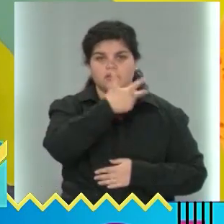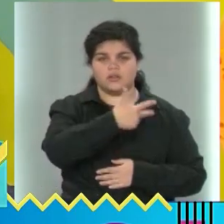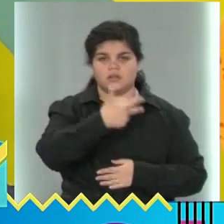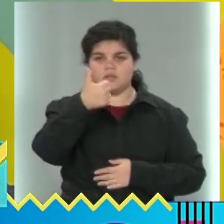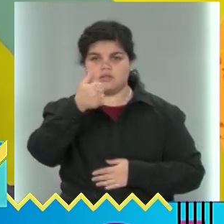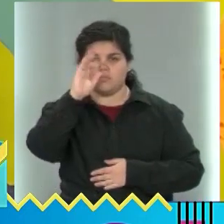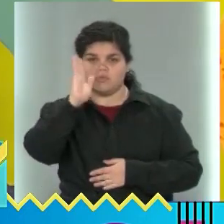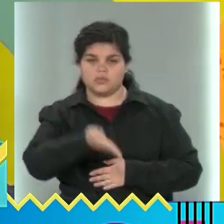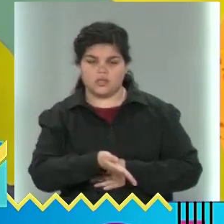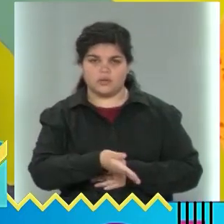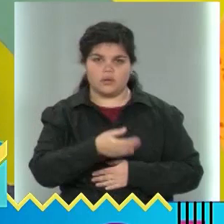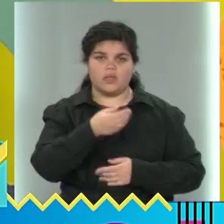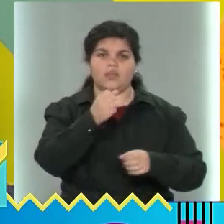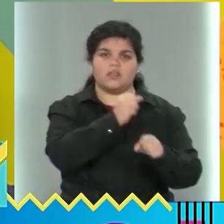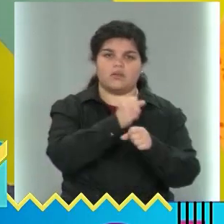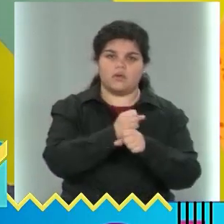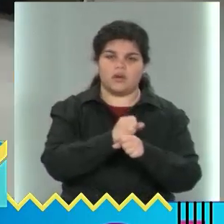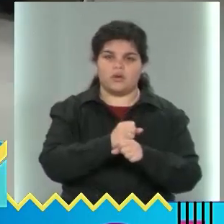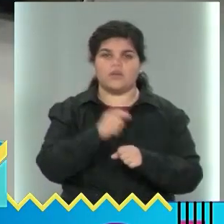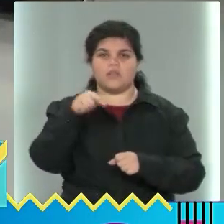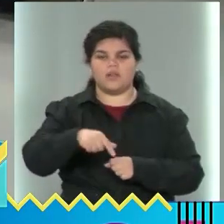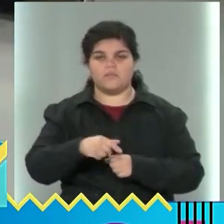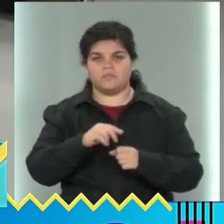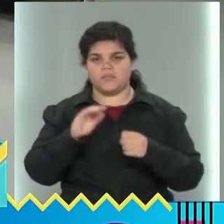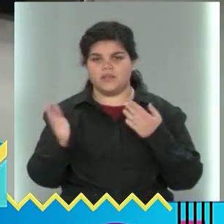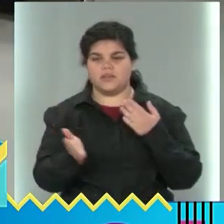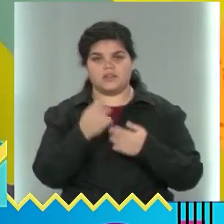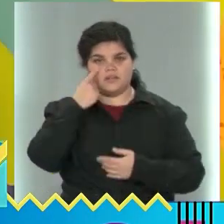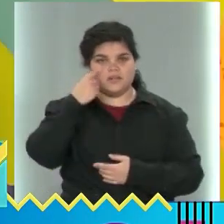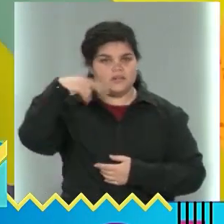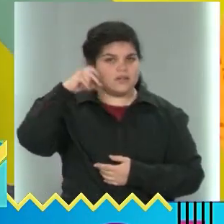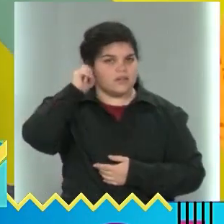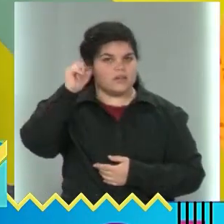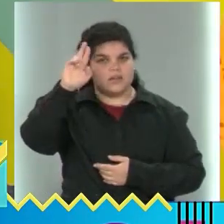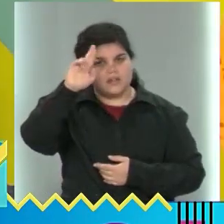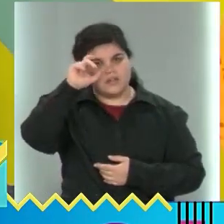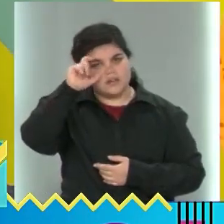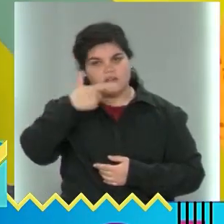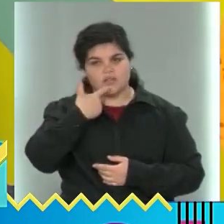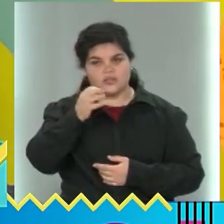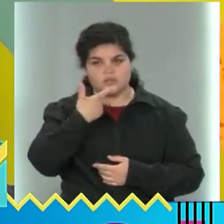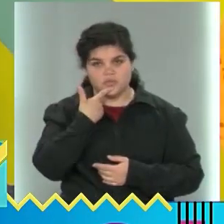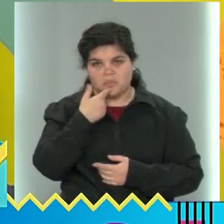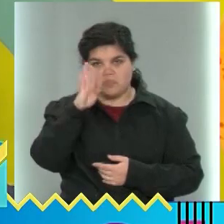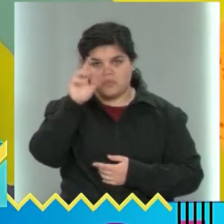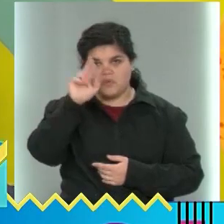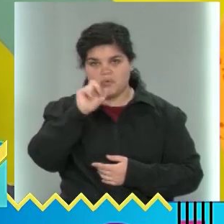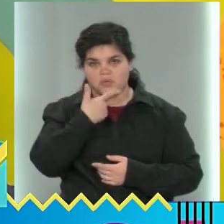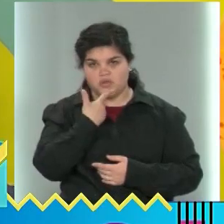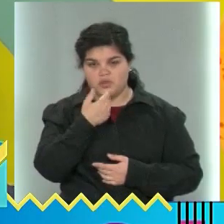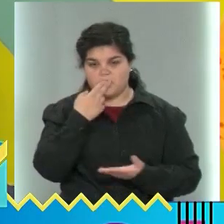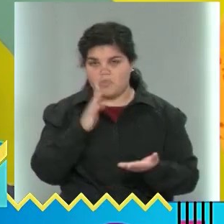las actividades en ingresos brutos, el principal impuesto que se cobra, que